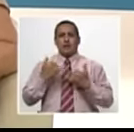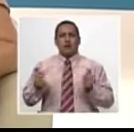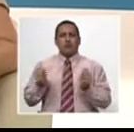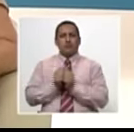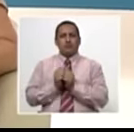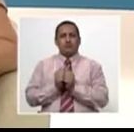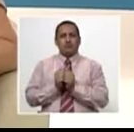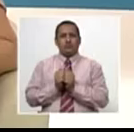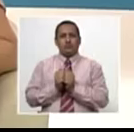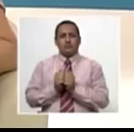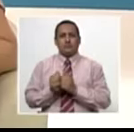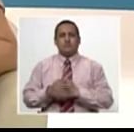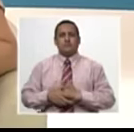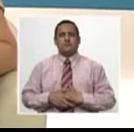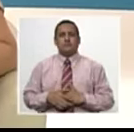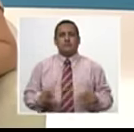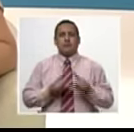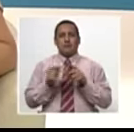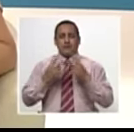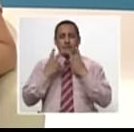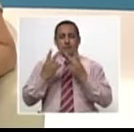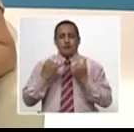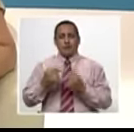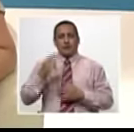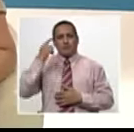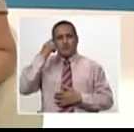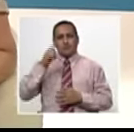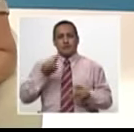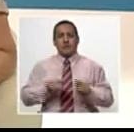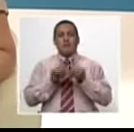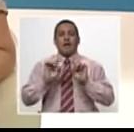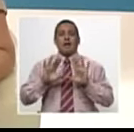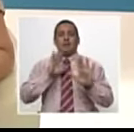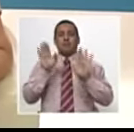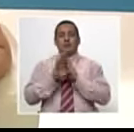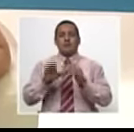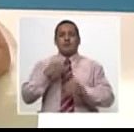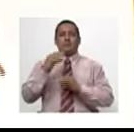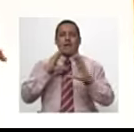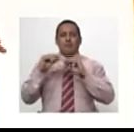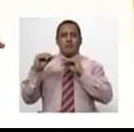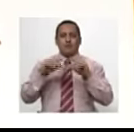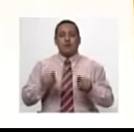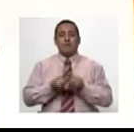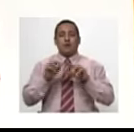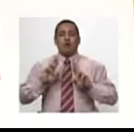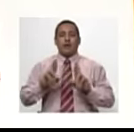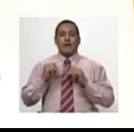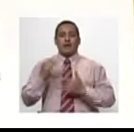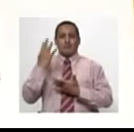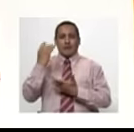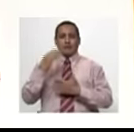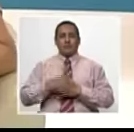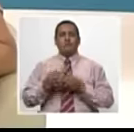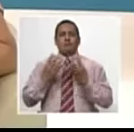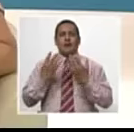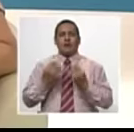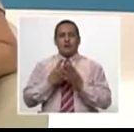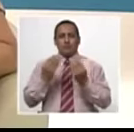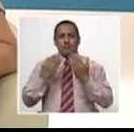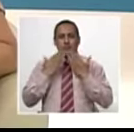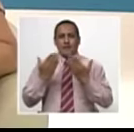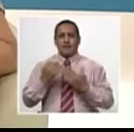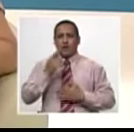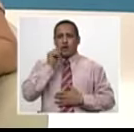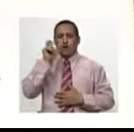nosotros y nos quedamos con esas responsabilidades y a ver si es que se discute, ¿no? Así es, eso es lo que esperamos todos. Muy bien, muchas gracias. Ha sido